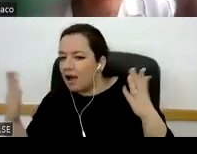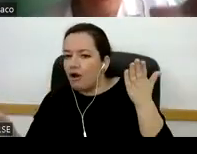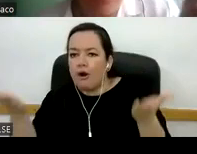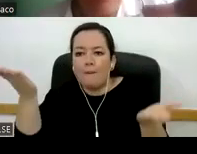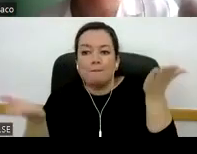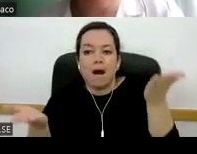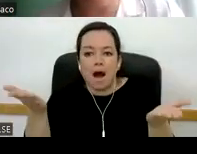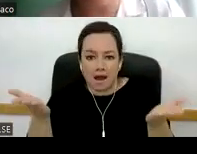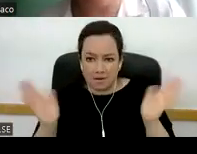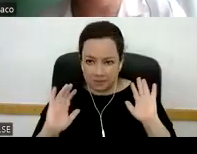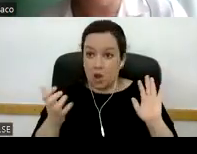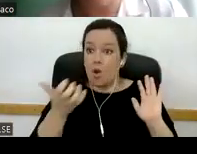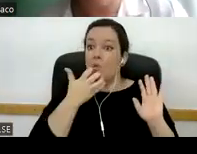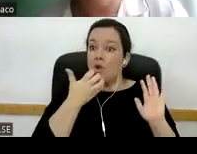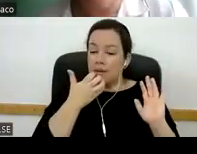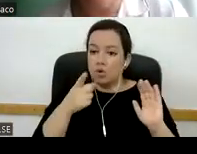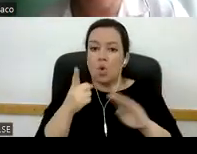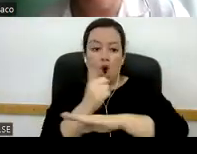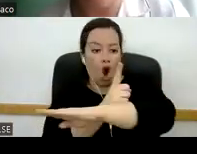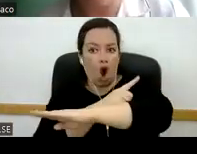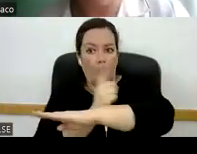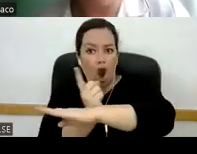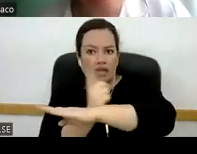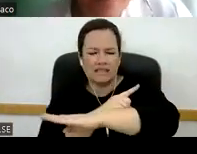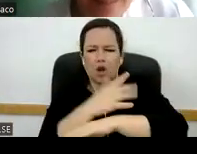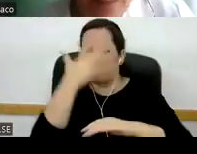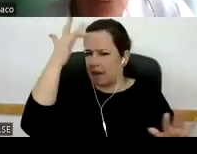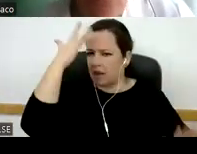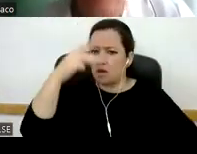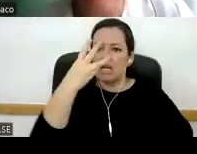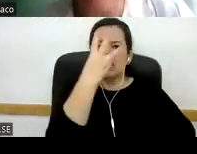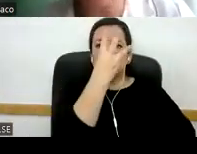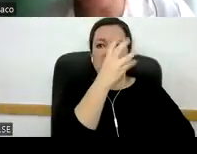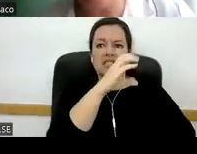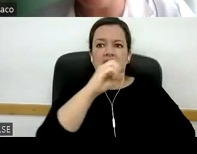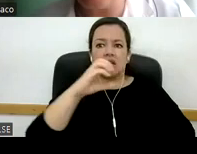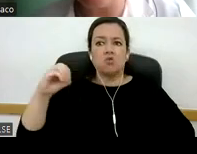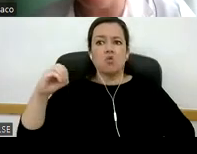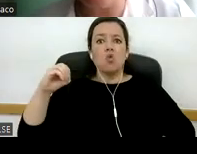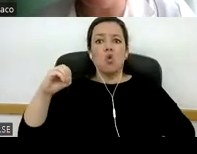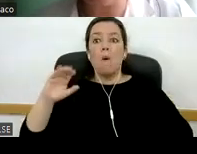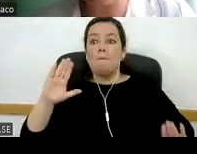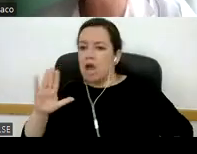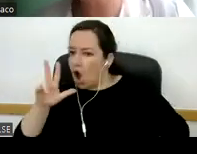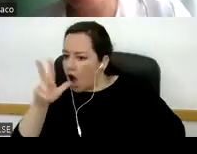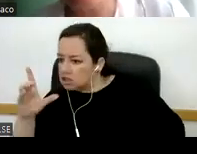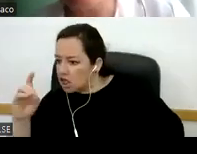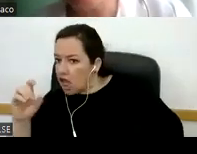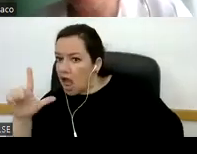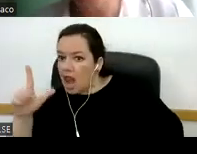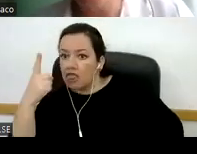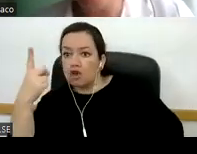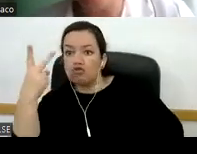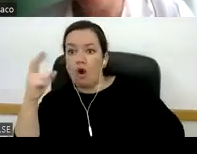bueno. Por ejemplo, un colesterol total de 300, si tenemos un colesterol HDL de